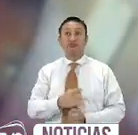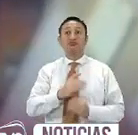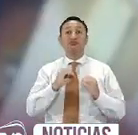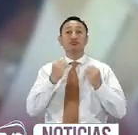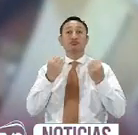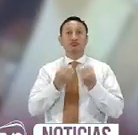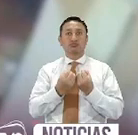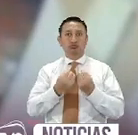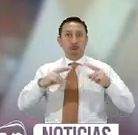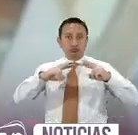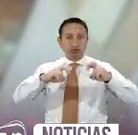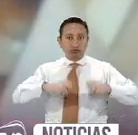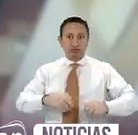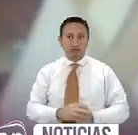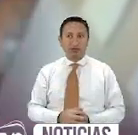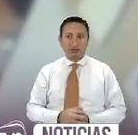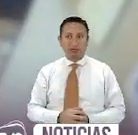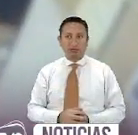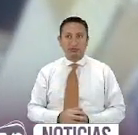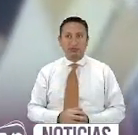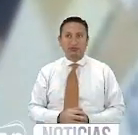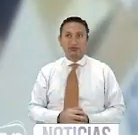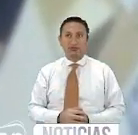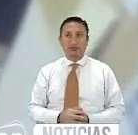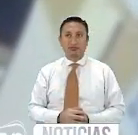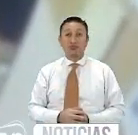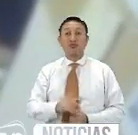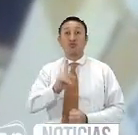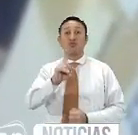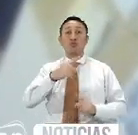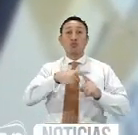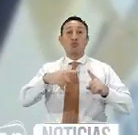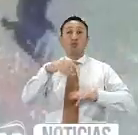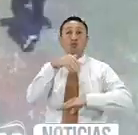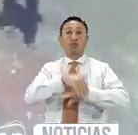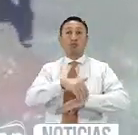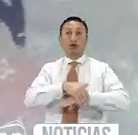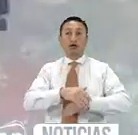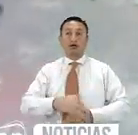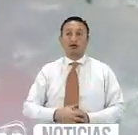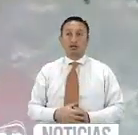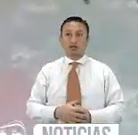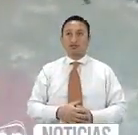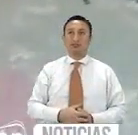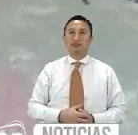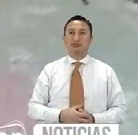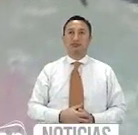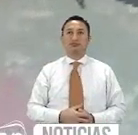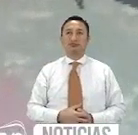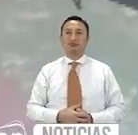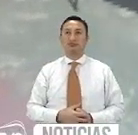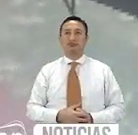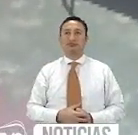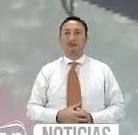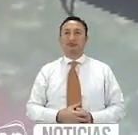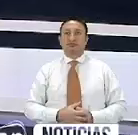organización, que fue haciendo de las suyas. A la 1:30 de la tarde, informó Marilyn Jaramillo.